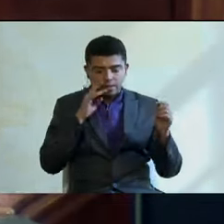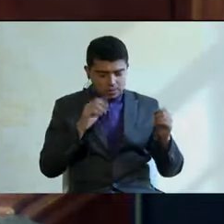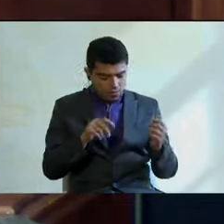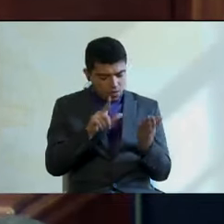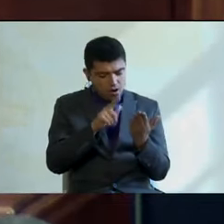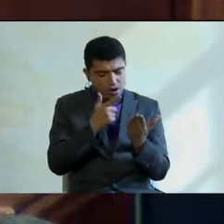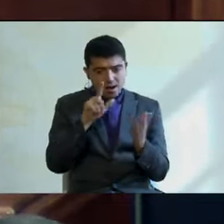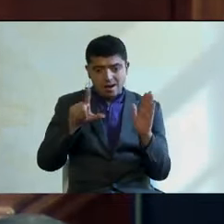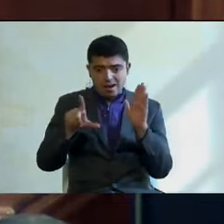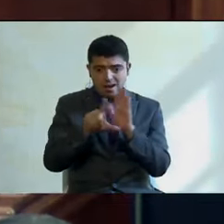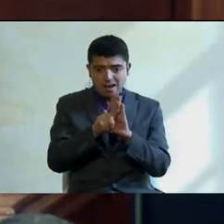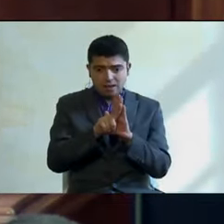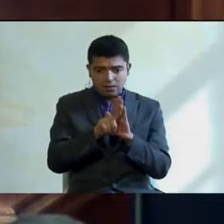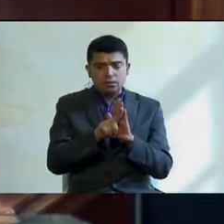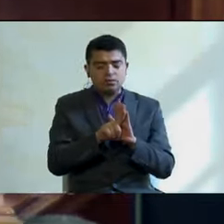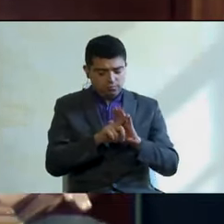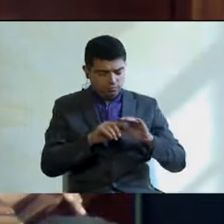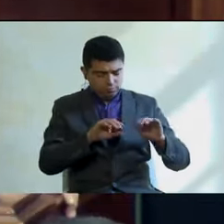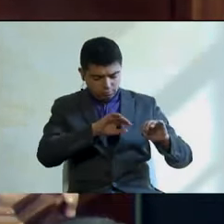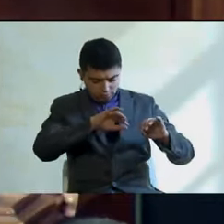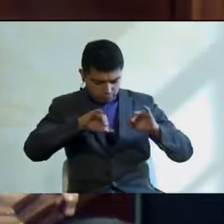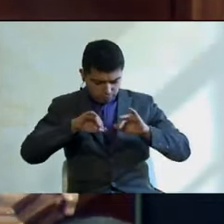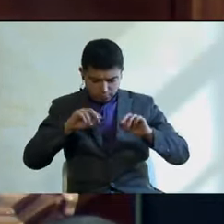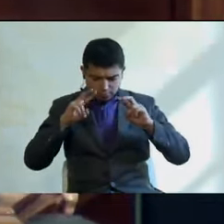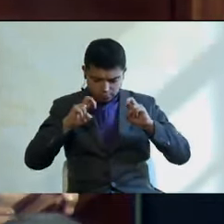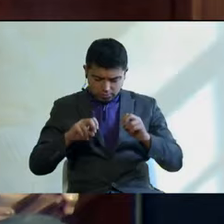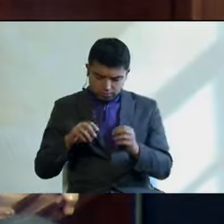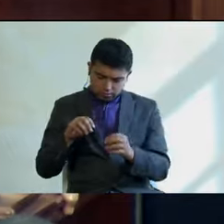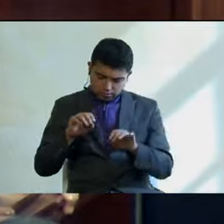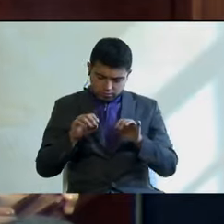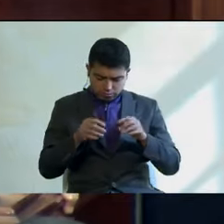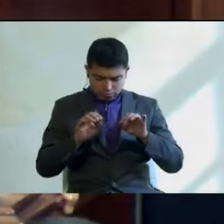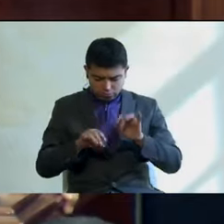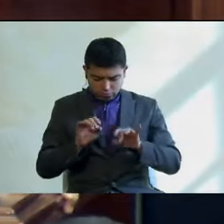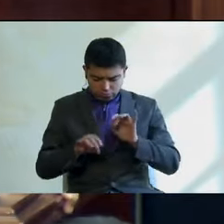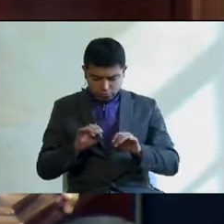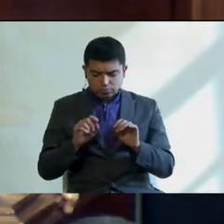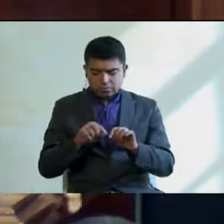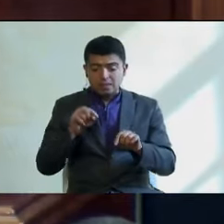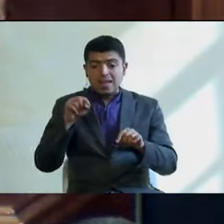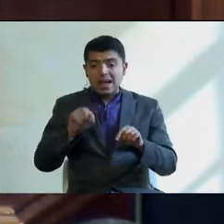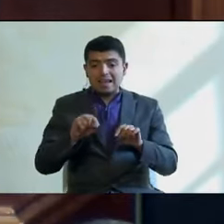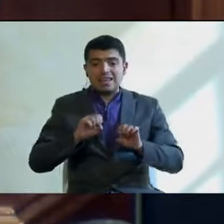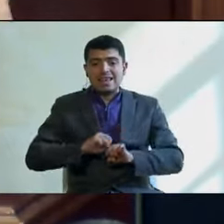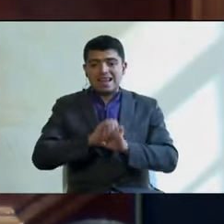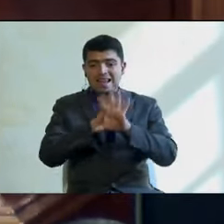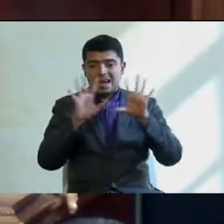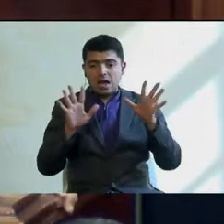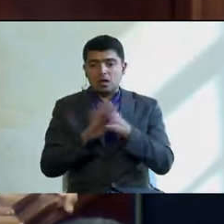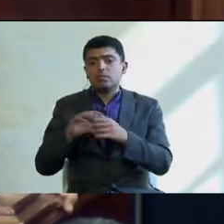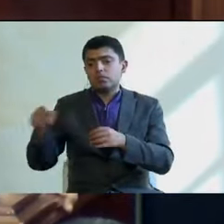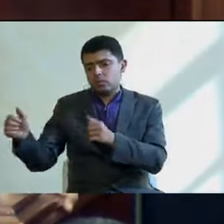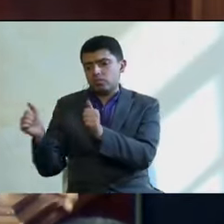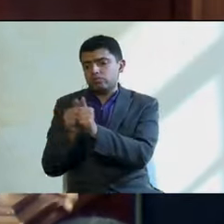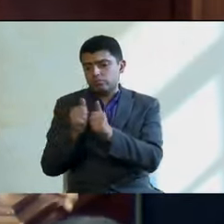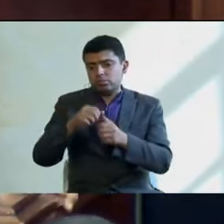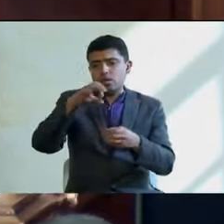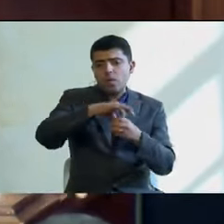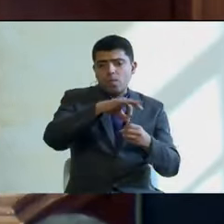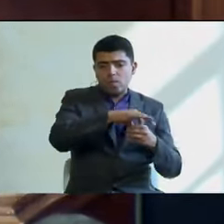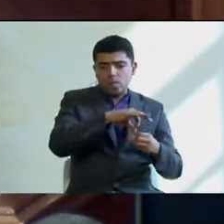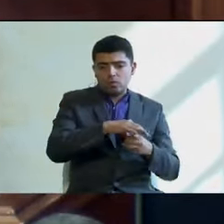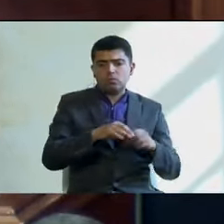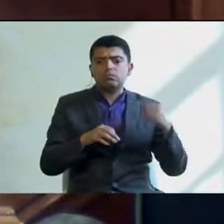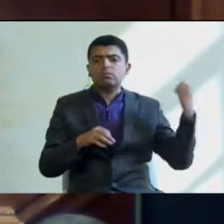ello señor presidente dejar la claridad y pedir el acompañamiento en el voto de todos los compañeros que tienen